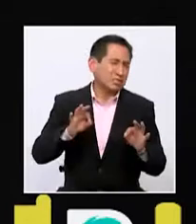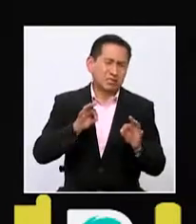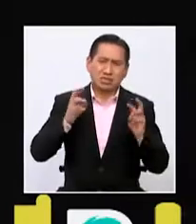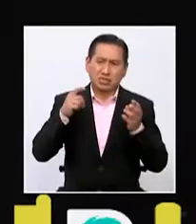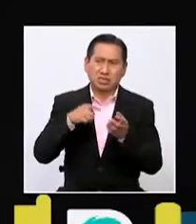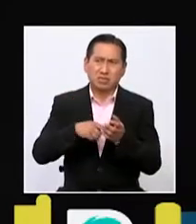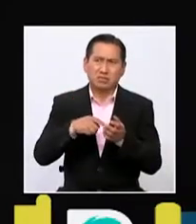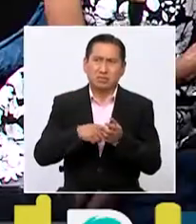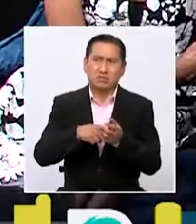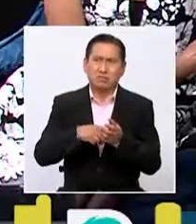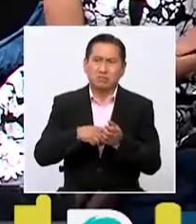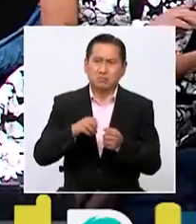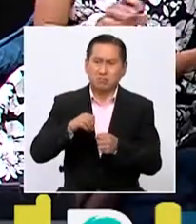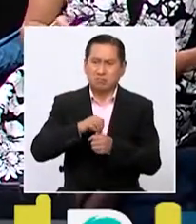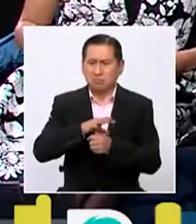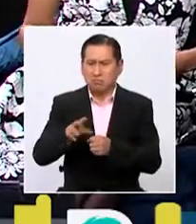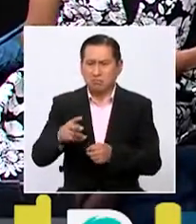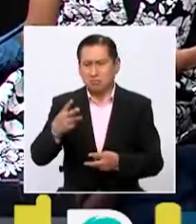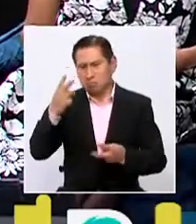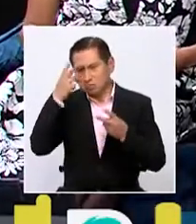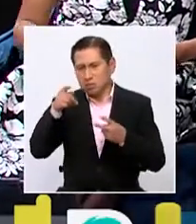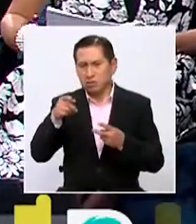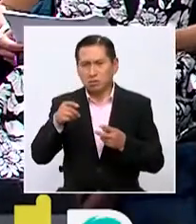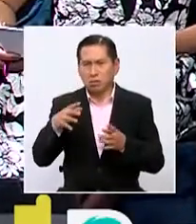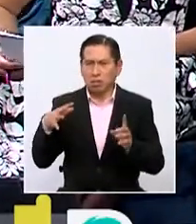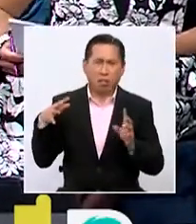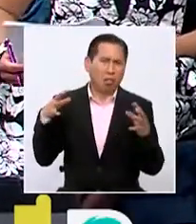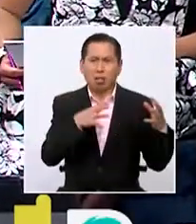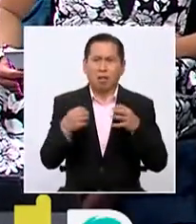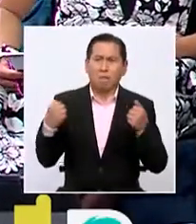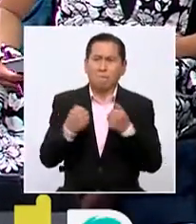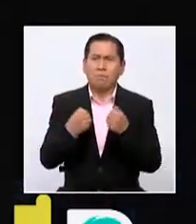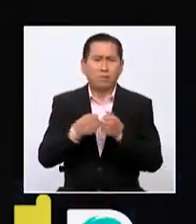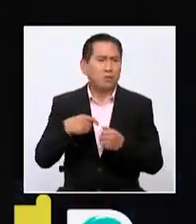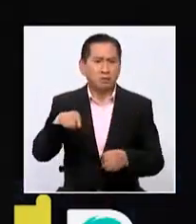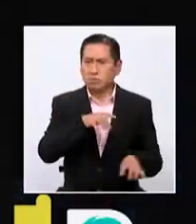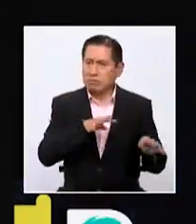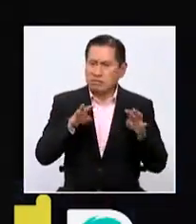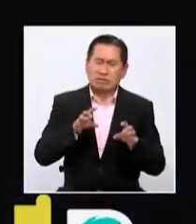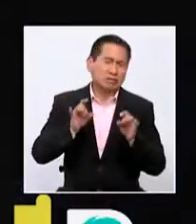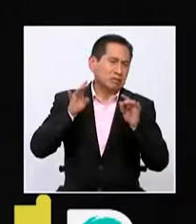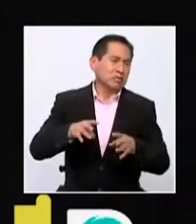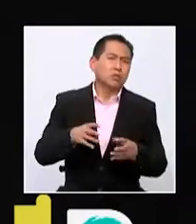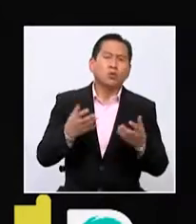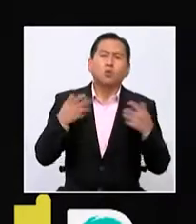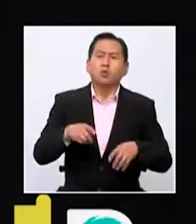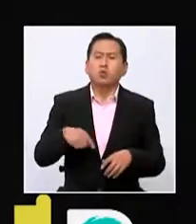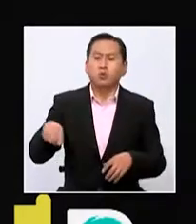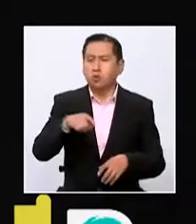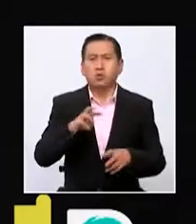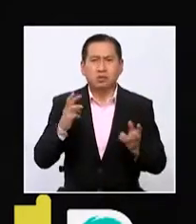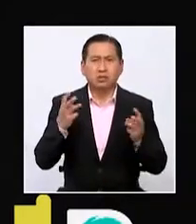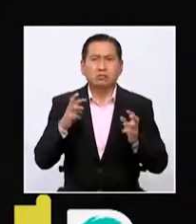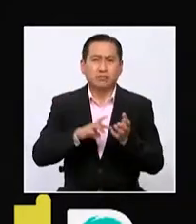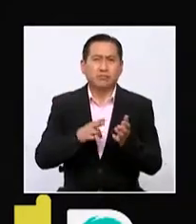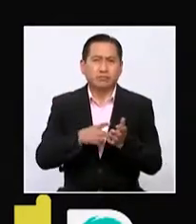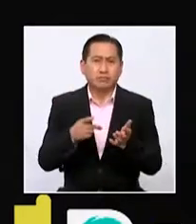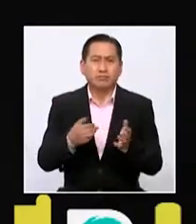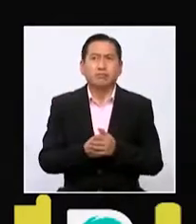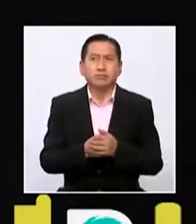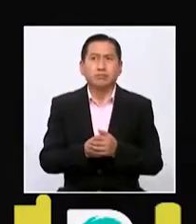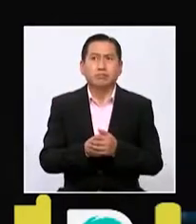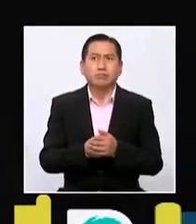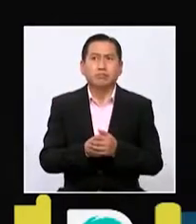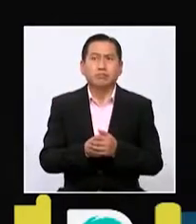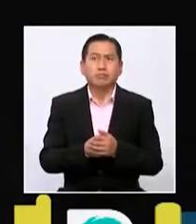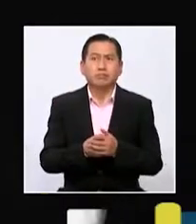un virus o algo extremadamente violento. La gente rechaza ese género, por ejemplo. Entonces uno toma elementos sobre eso y